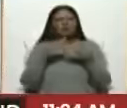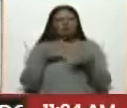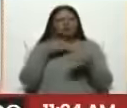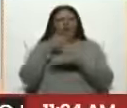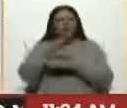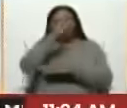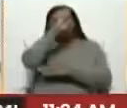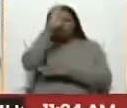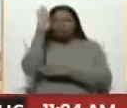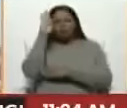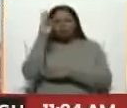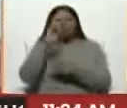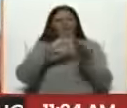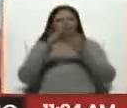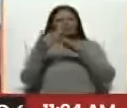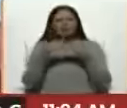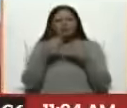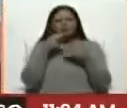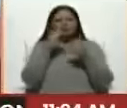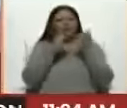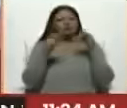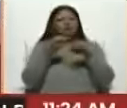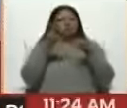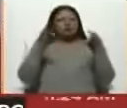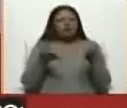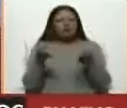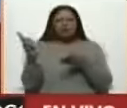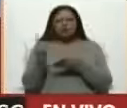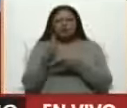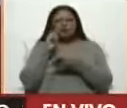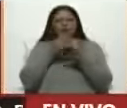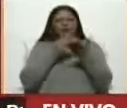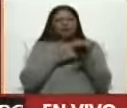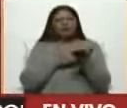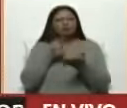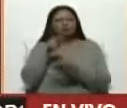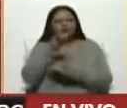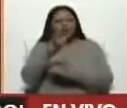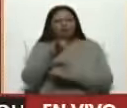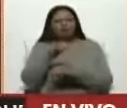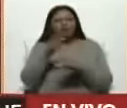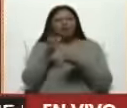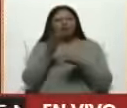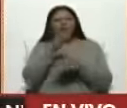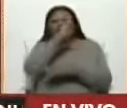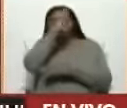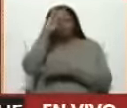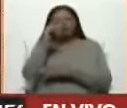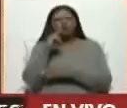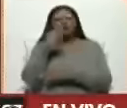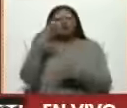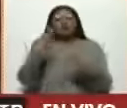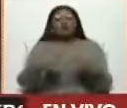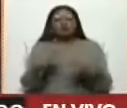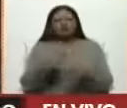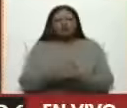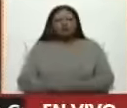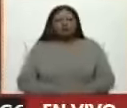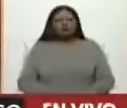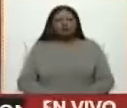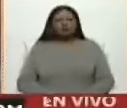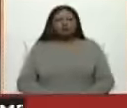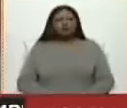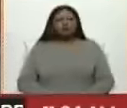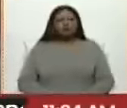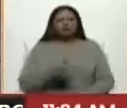Diosdado, la comunidad me dice, el último gobernador que pasó por aquí antes de usted fue Diosdado Cabello. Esa es una verdad, ustedes lo